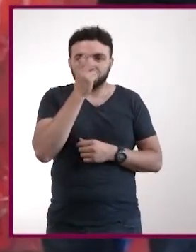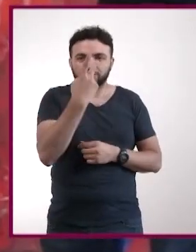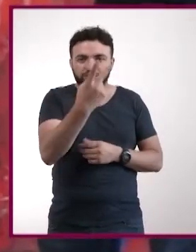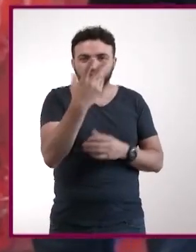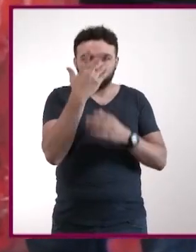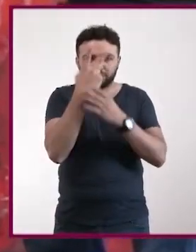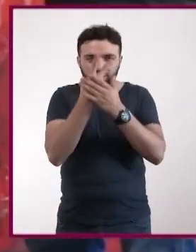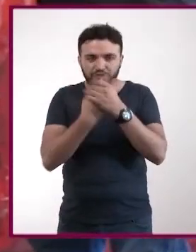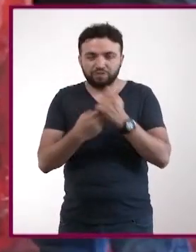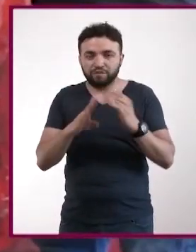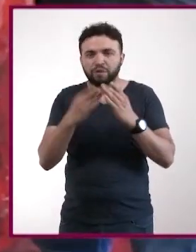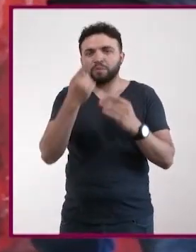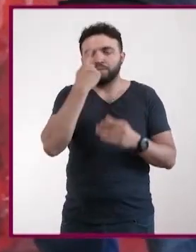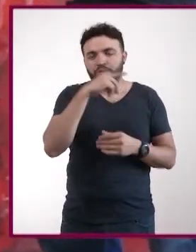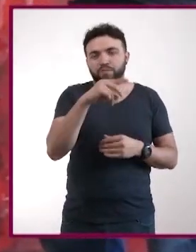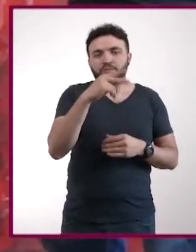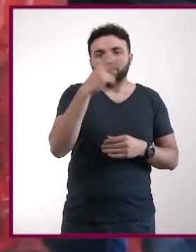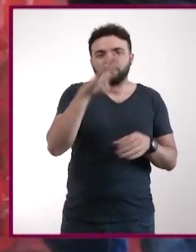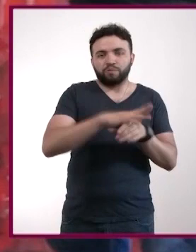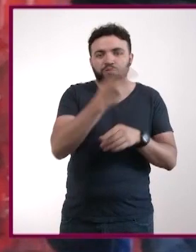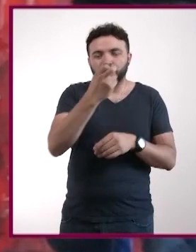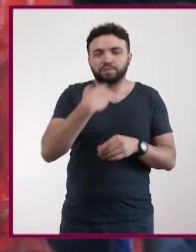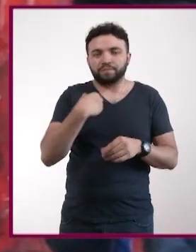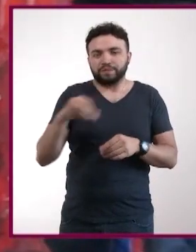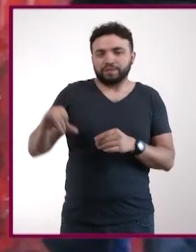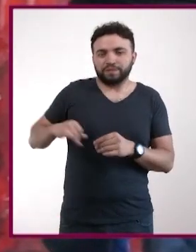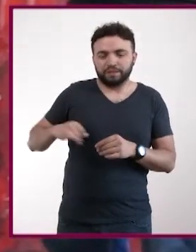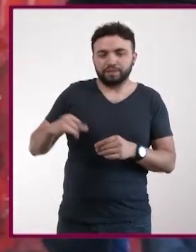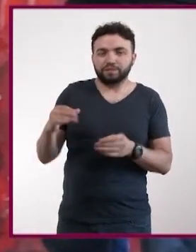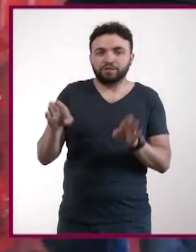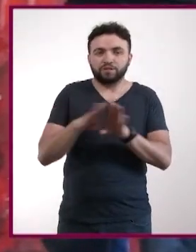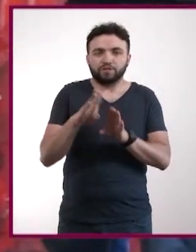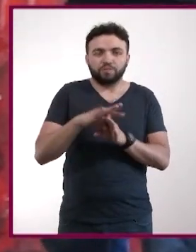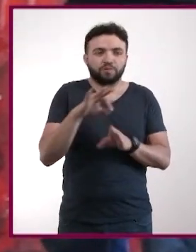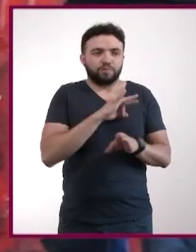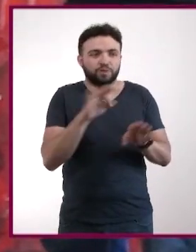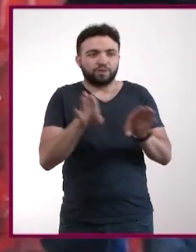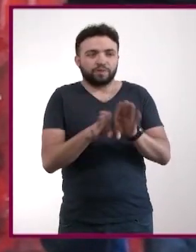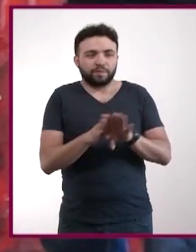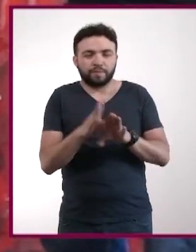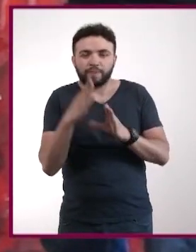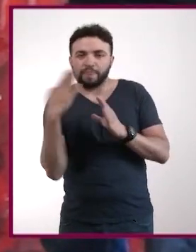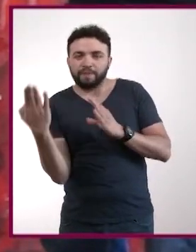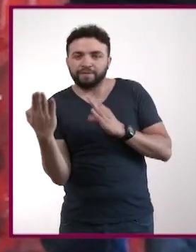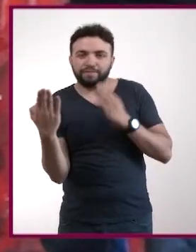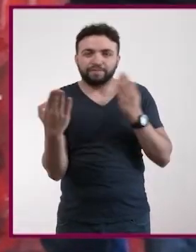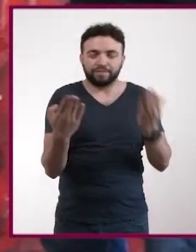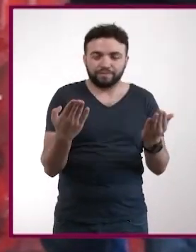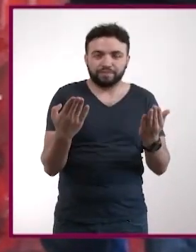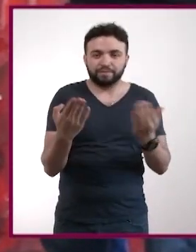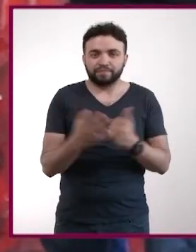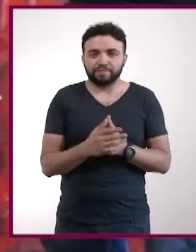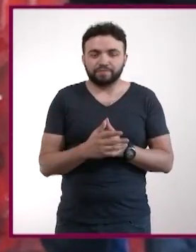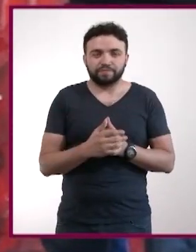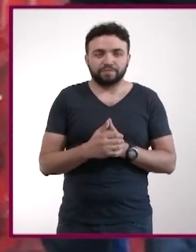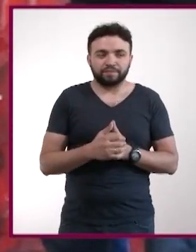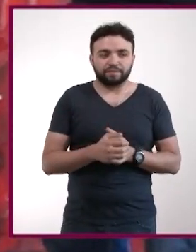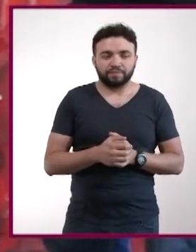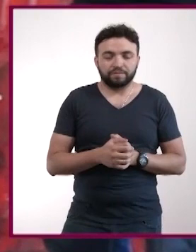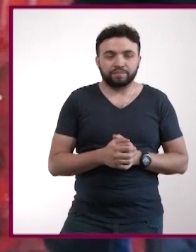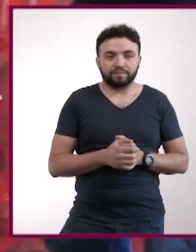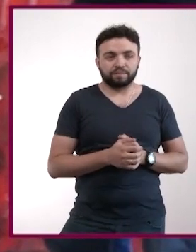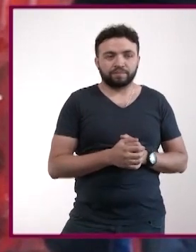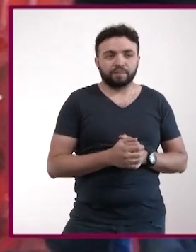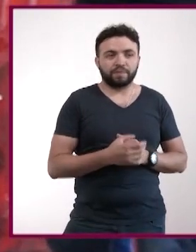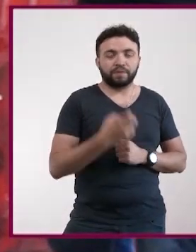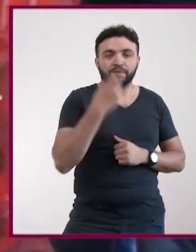sentido me interesó como hacer una serie que toda fuera de ese color, ¿no? Roja.